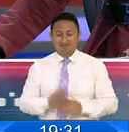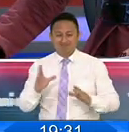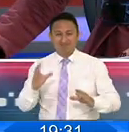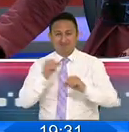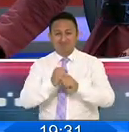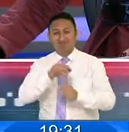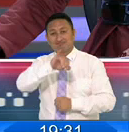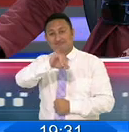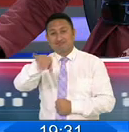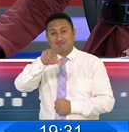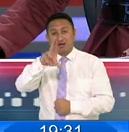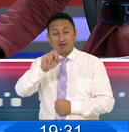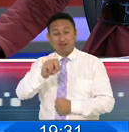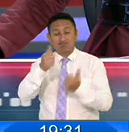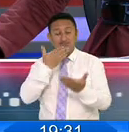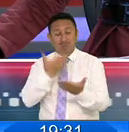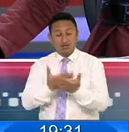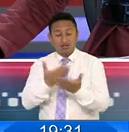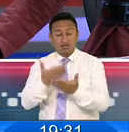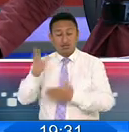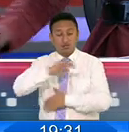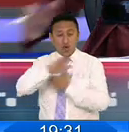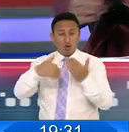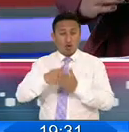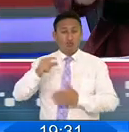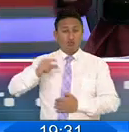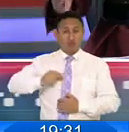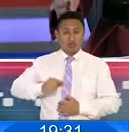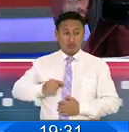para ti, Javier. Gracias por traernos todos esos detalles